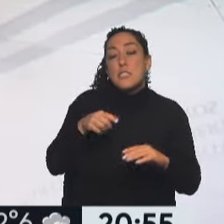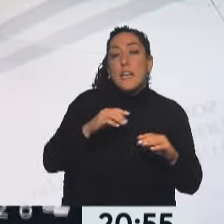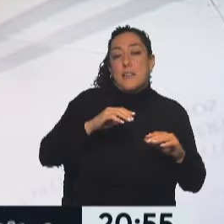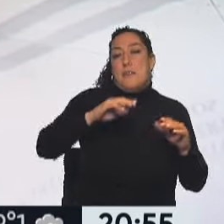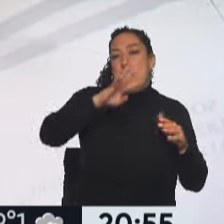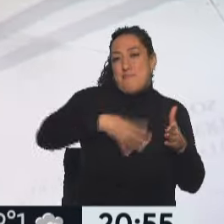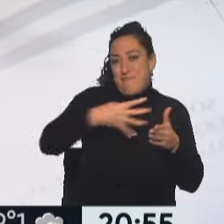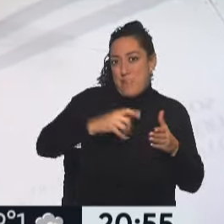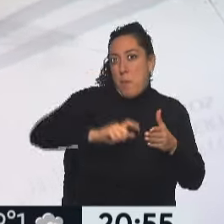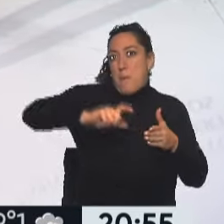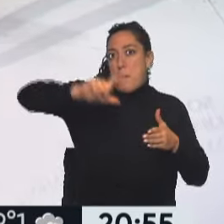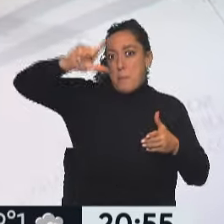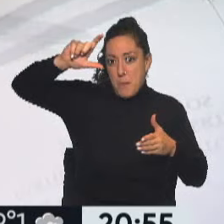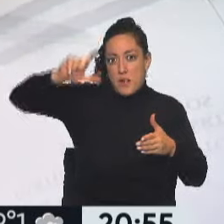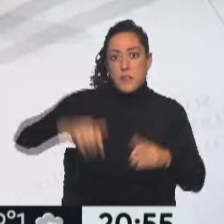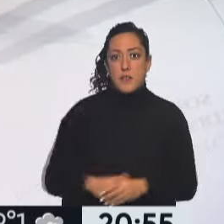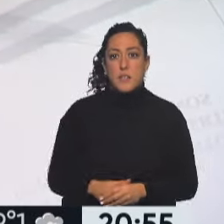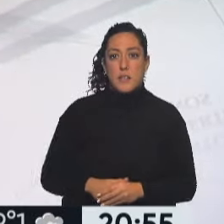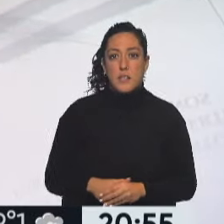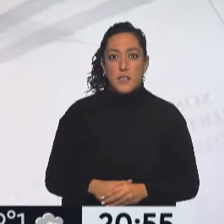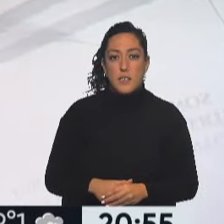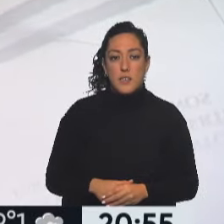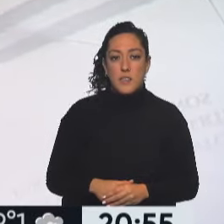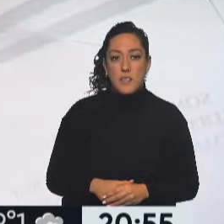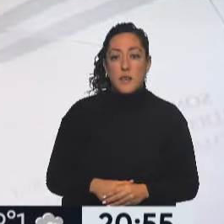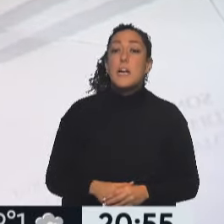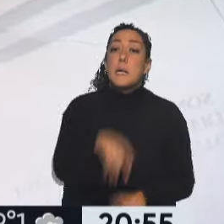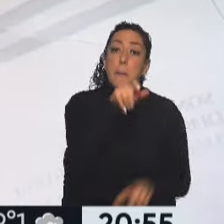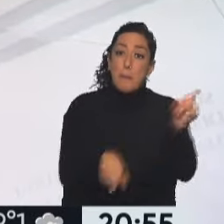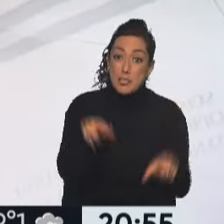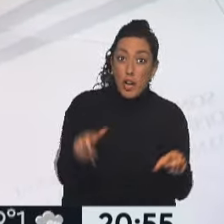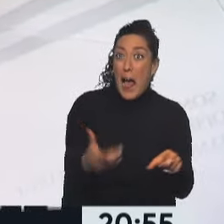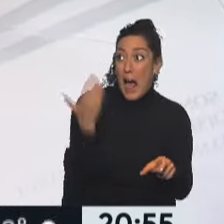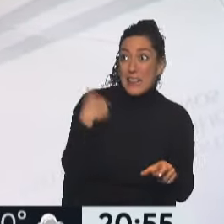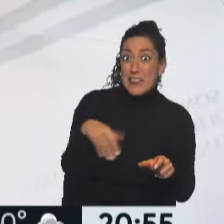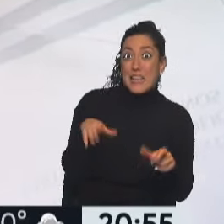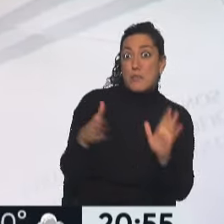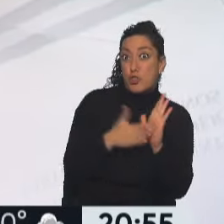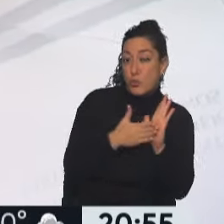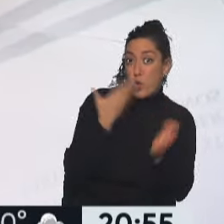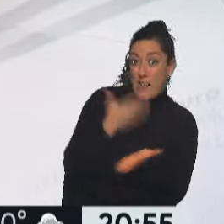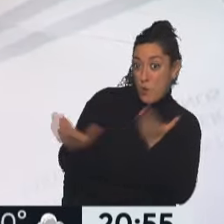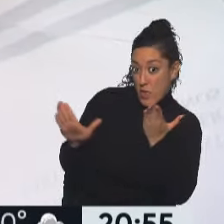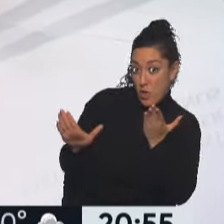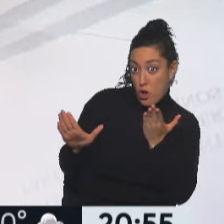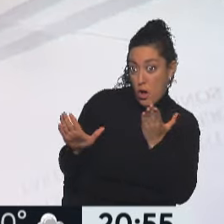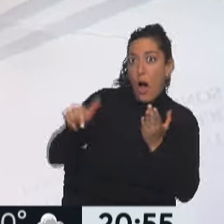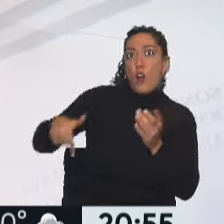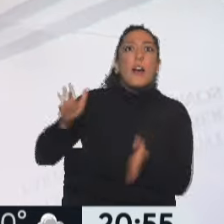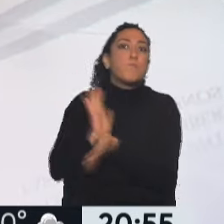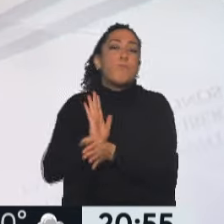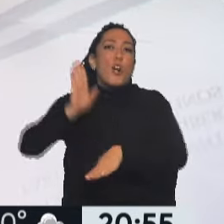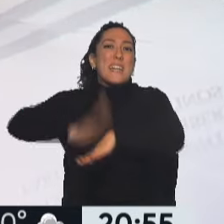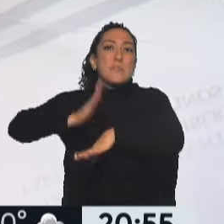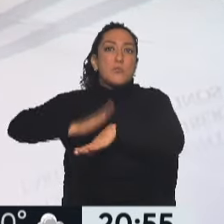como también una reincorporación de aquellos contribuyentes que fueron excluidos del régimen y saltaron a ser responsables responsable